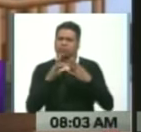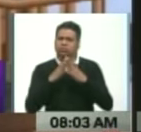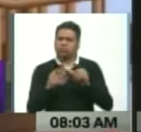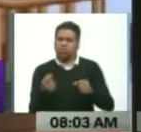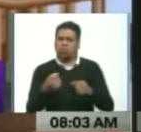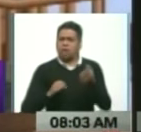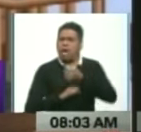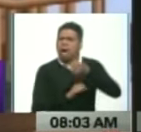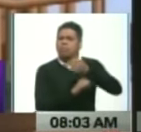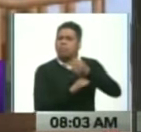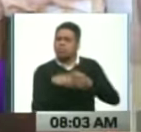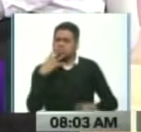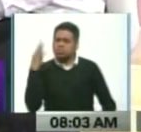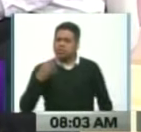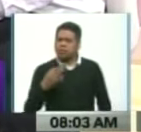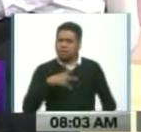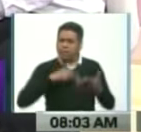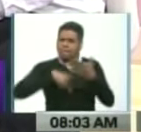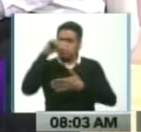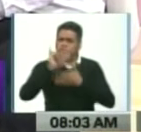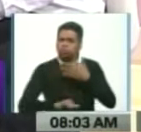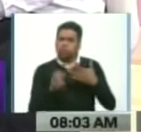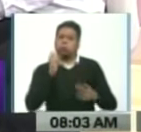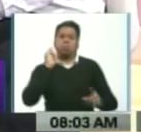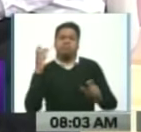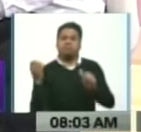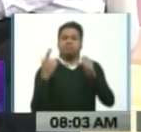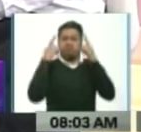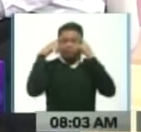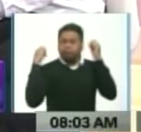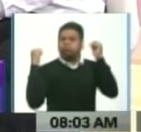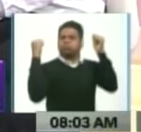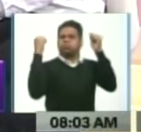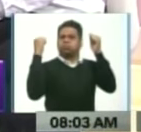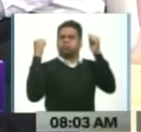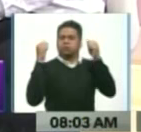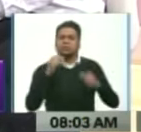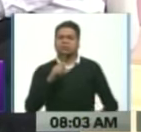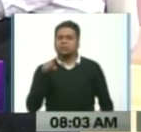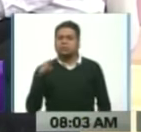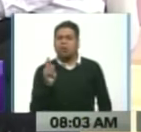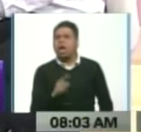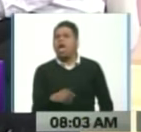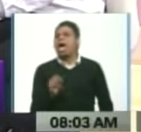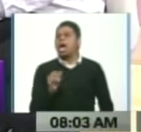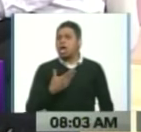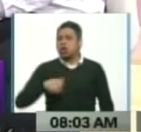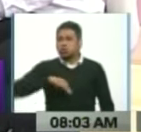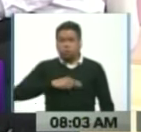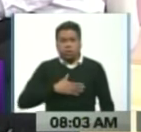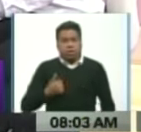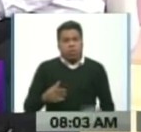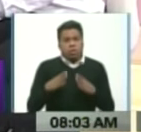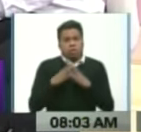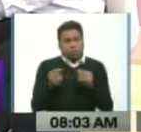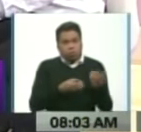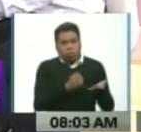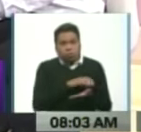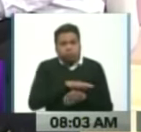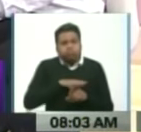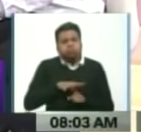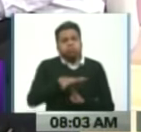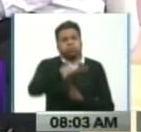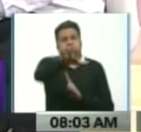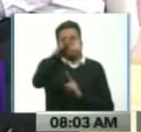y qué garantías tienen de que este proyecto puede ser exitoso? Bueno, nosotros tenemos la intención de que esto llegue a toda Venezuela, ¿verdad? El mejor apoyo